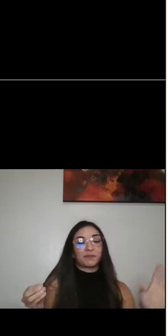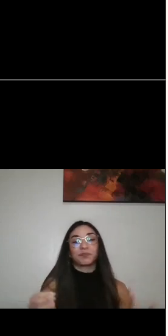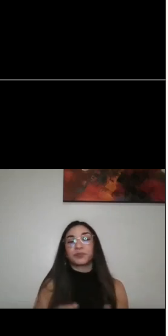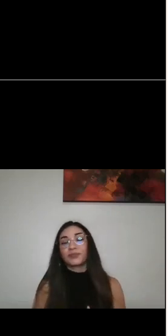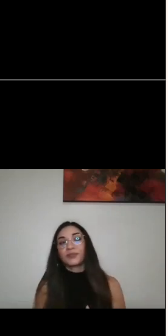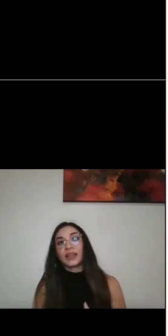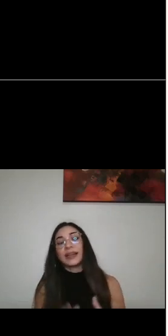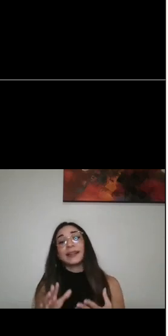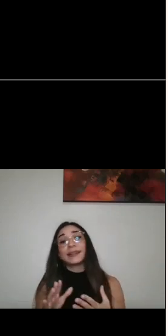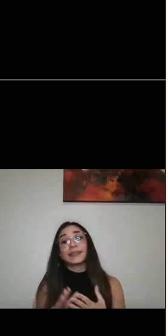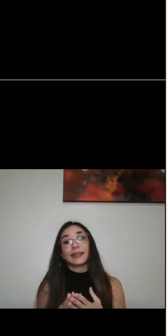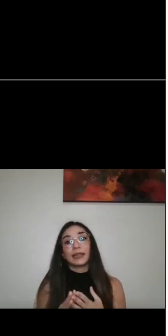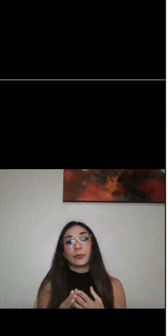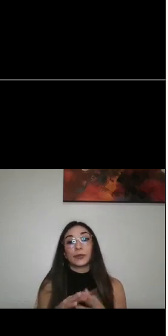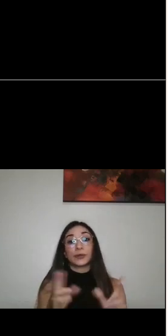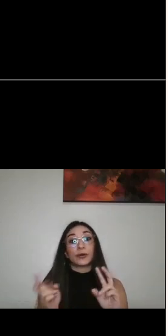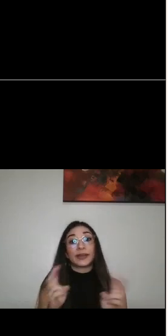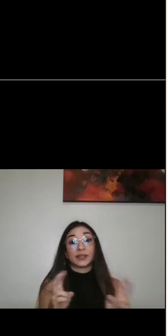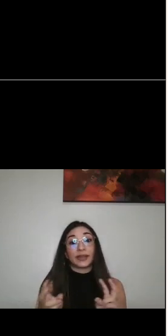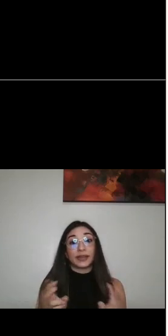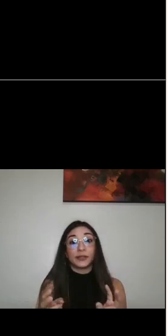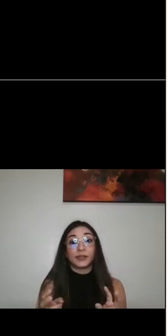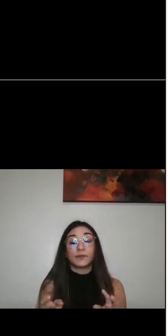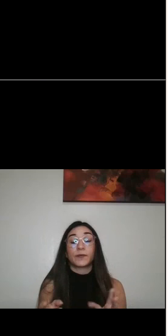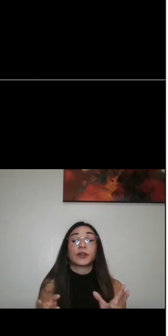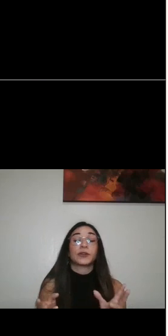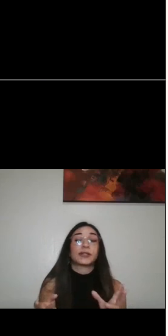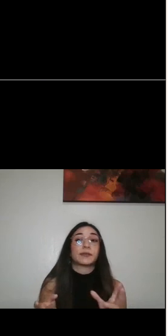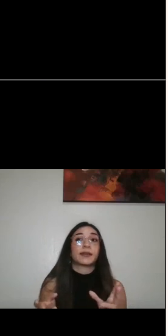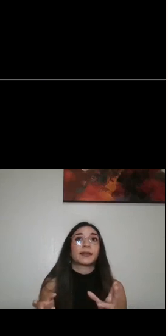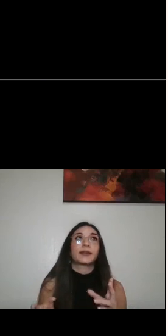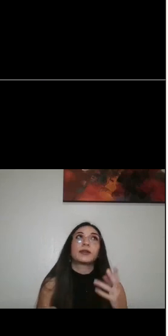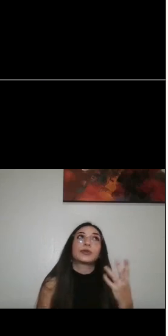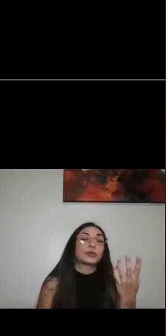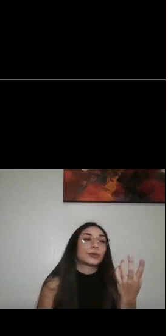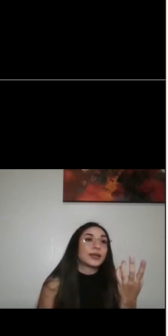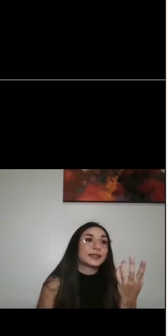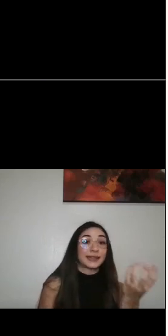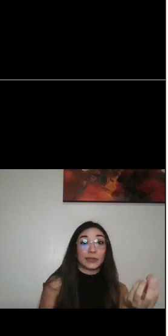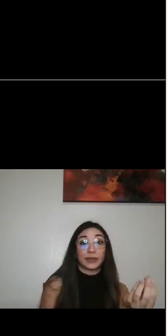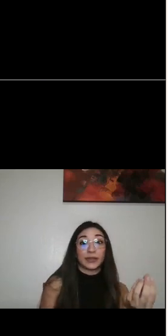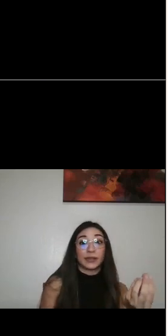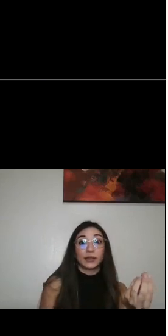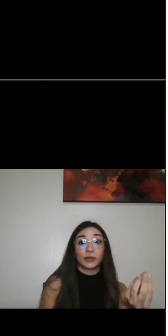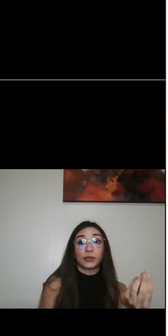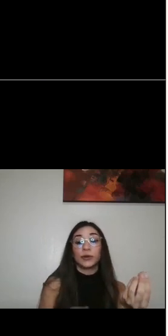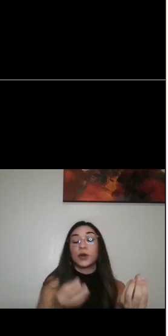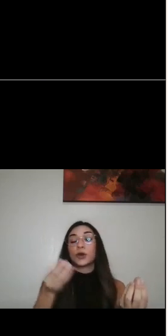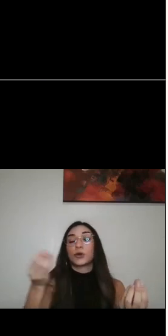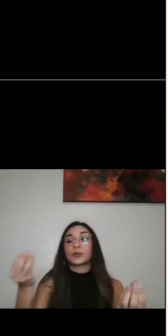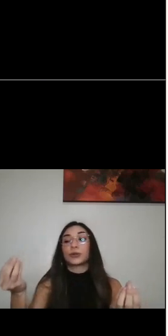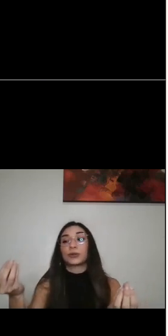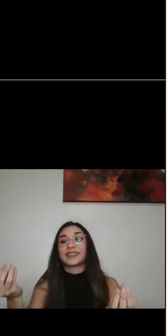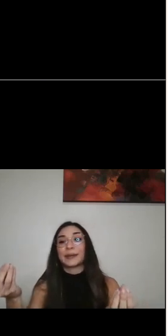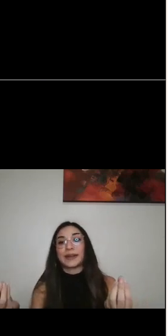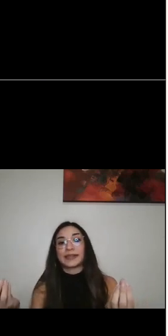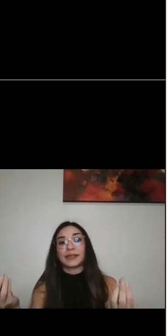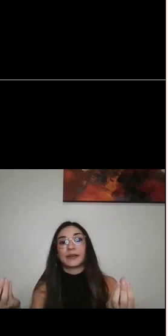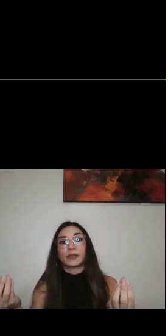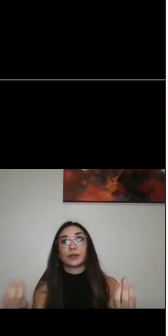transmiten. El tercer tipo es una combinación de las dos, cuando se me afecta tanto estructuras que transmiten el sonido como estructuras